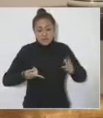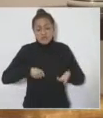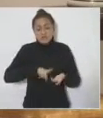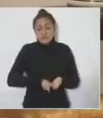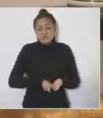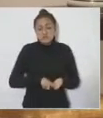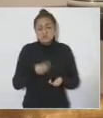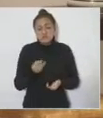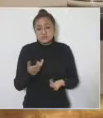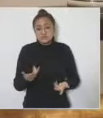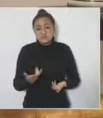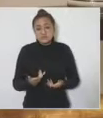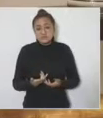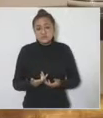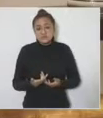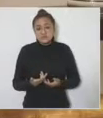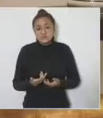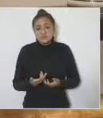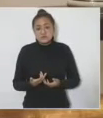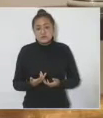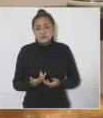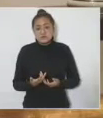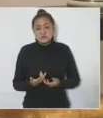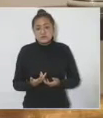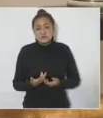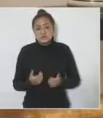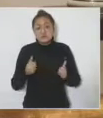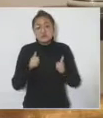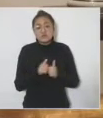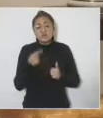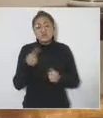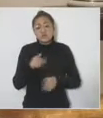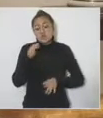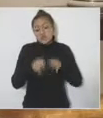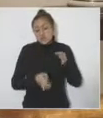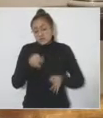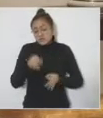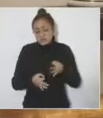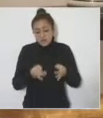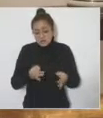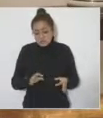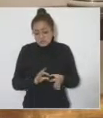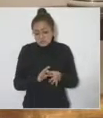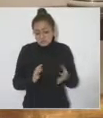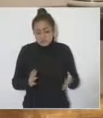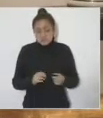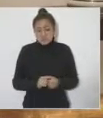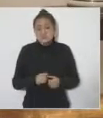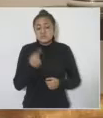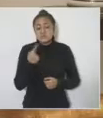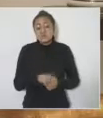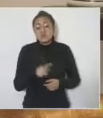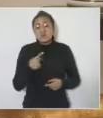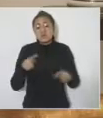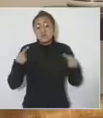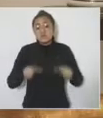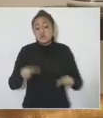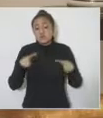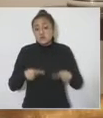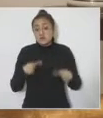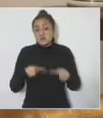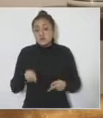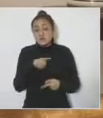poder público del poder público con el poder judicial los hombres del poder se